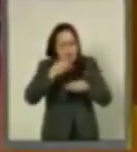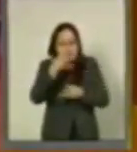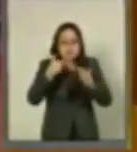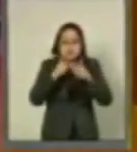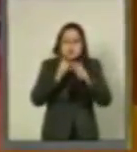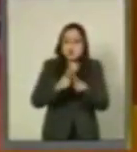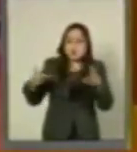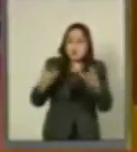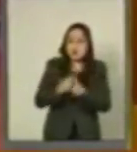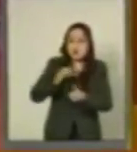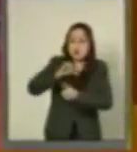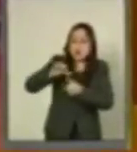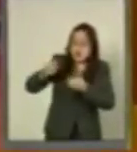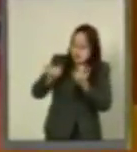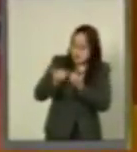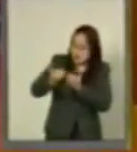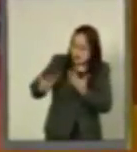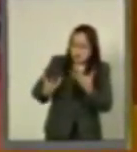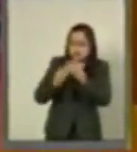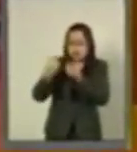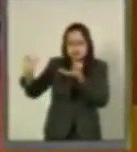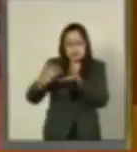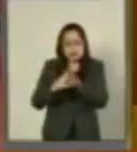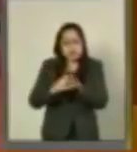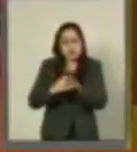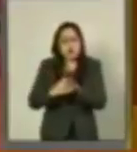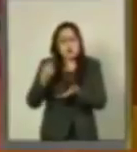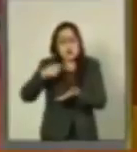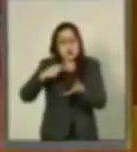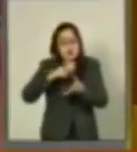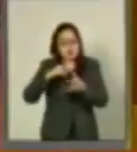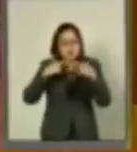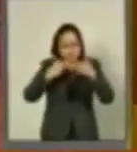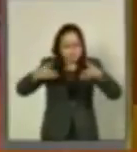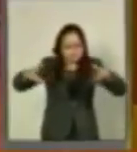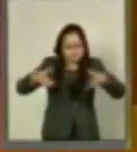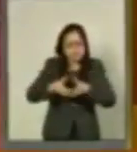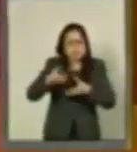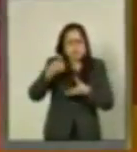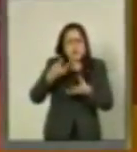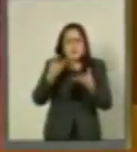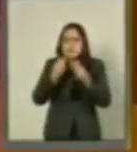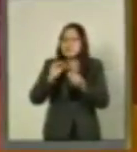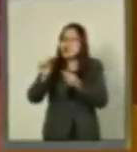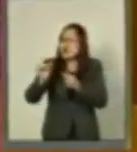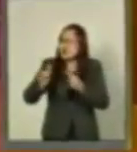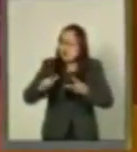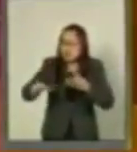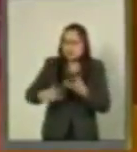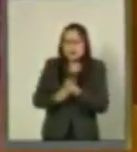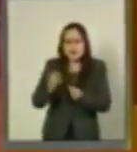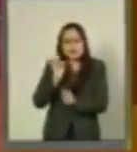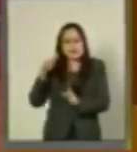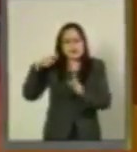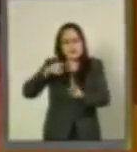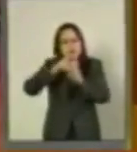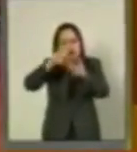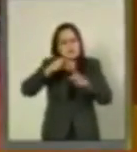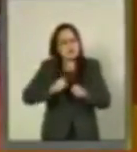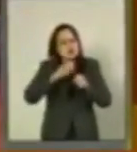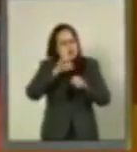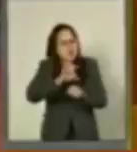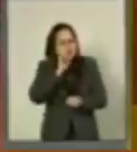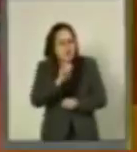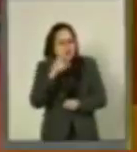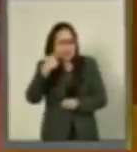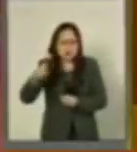de Centroamérica, que también nos reunimos, y otros que, si bien no es un tema de seguridad, pero sí es un tema